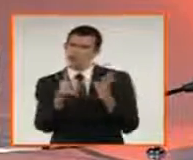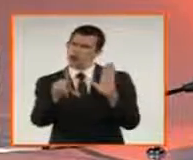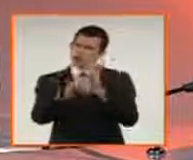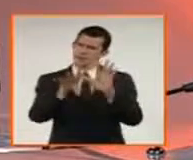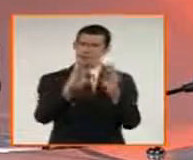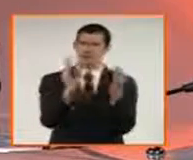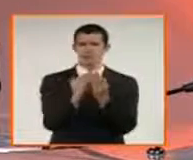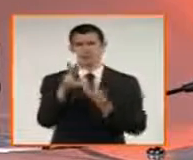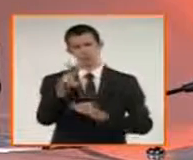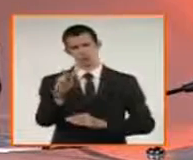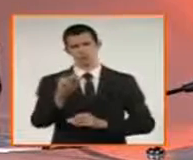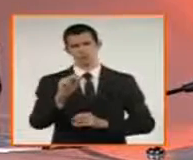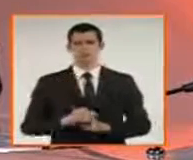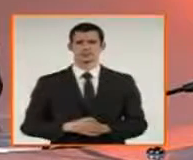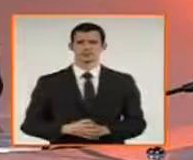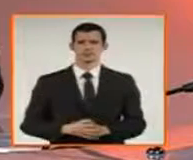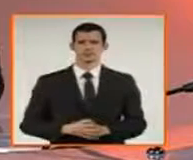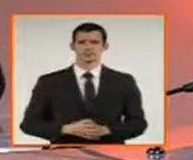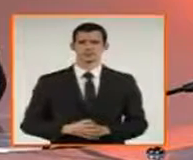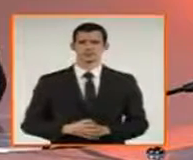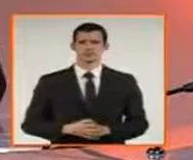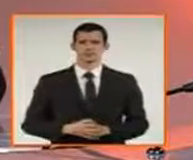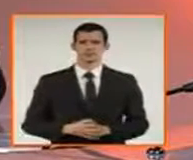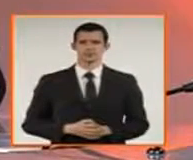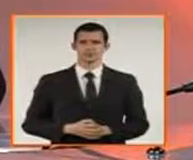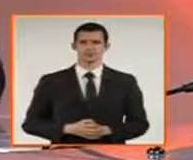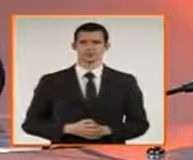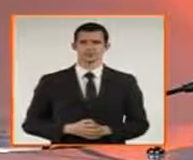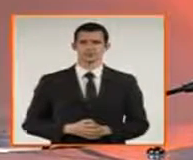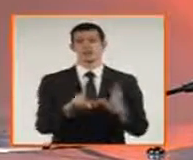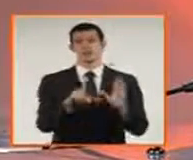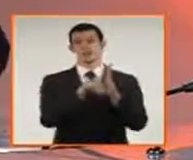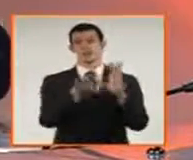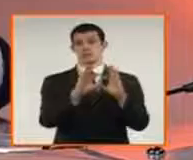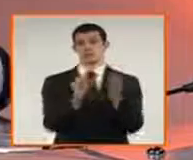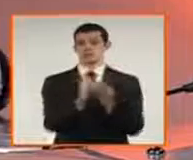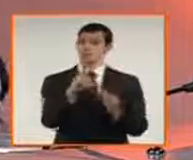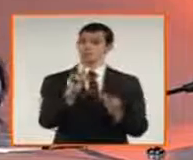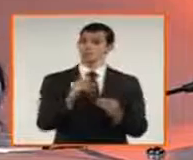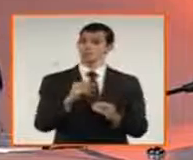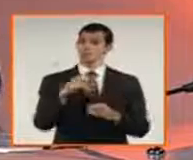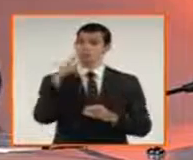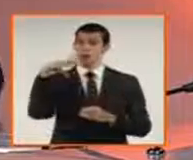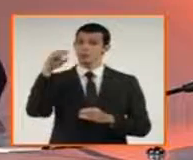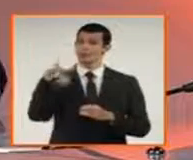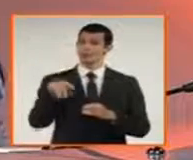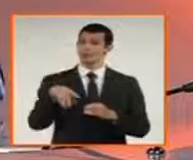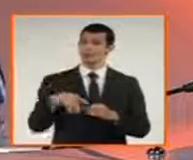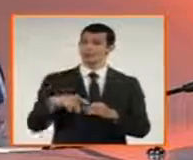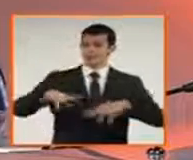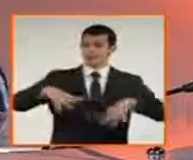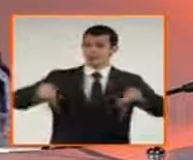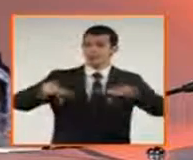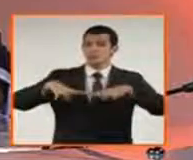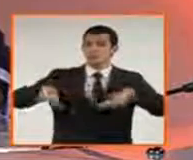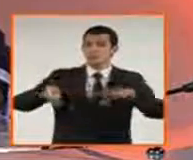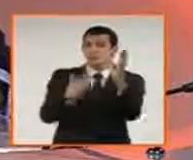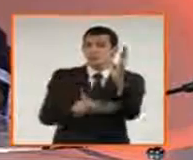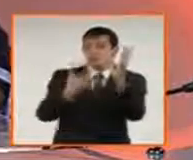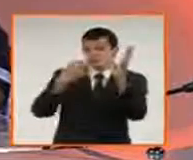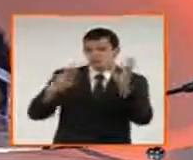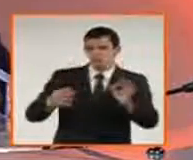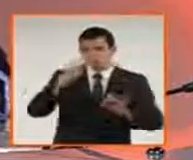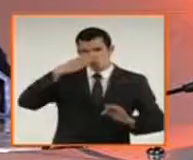que nos enseña a nosotros mismos un retrato de cada familia que no teníamos o que no habíamos visto con tal